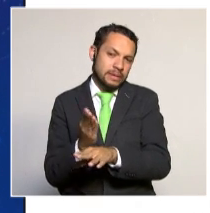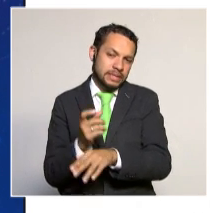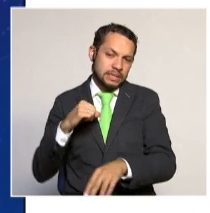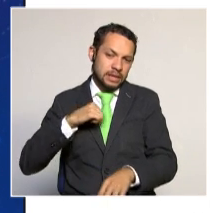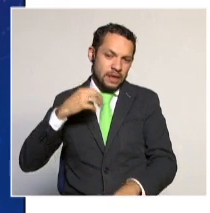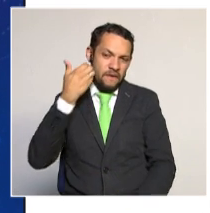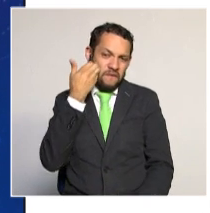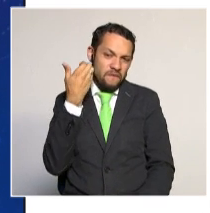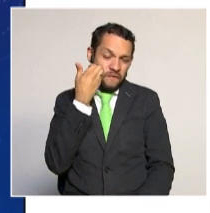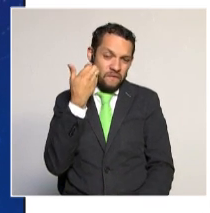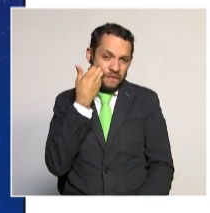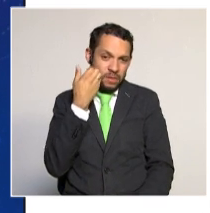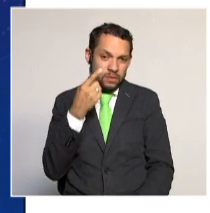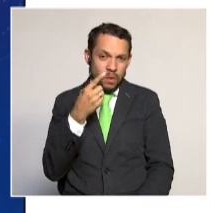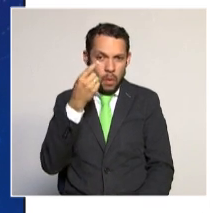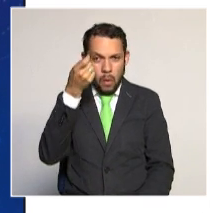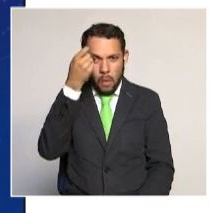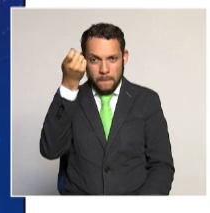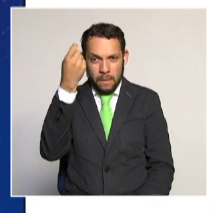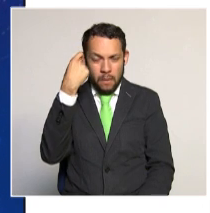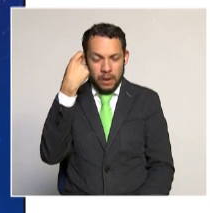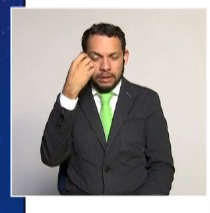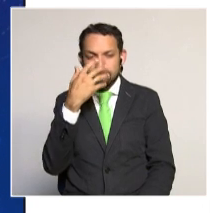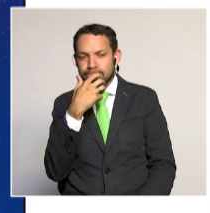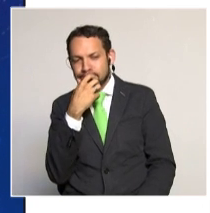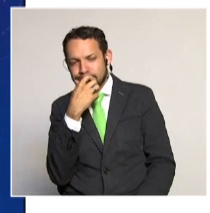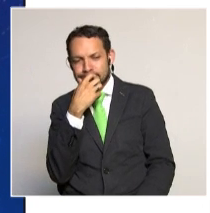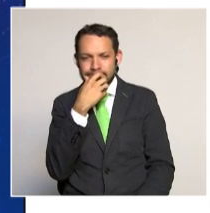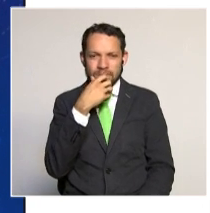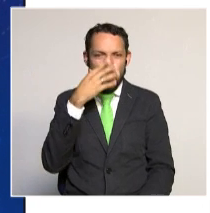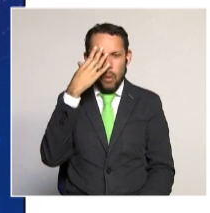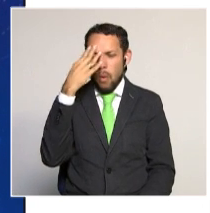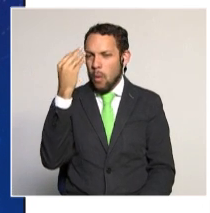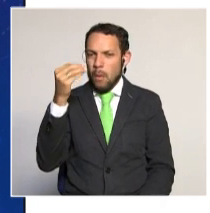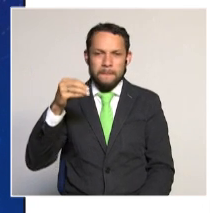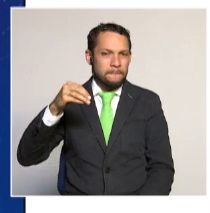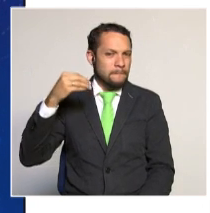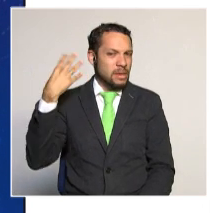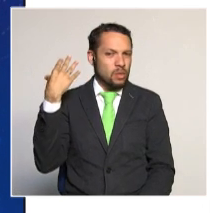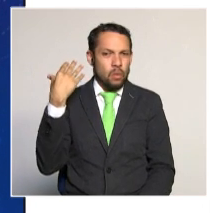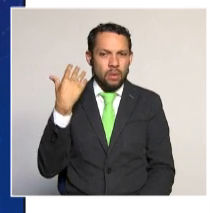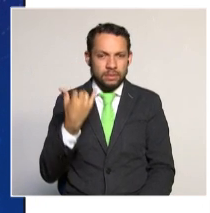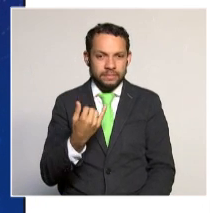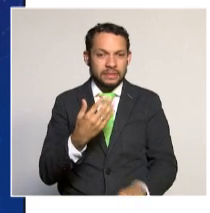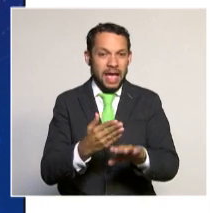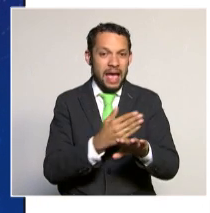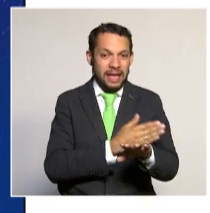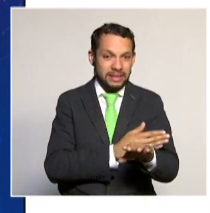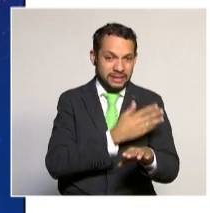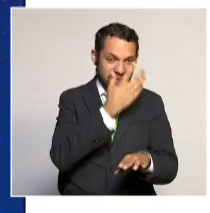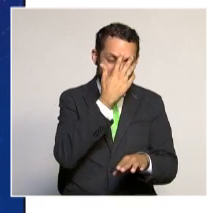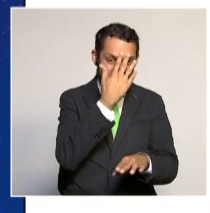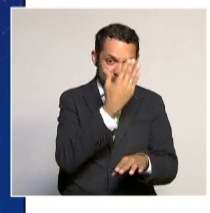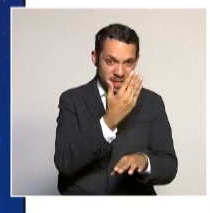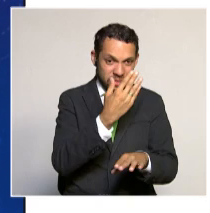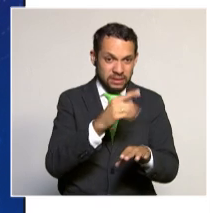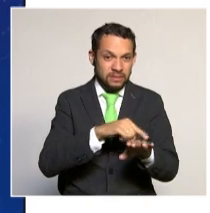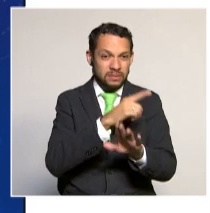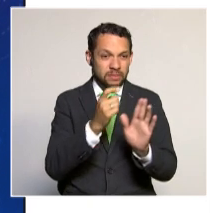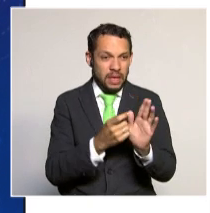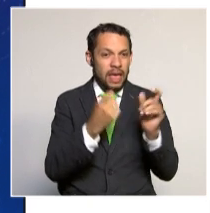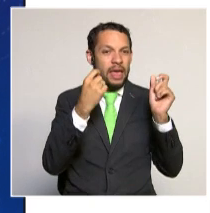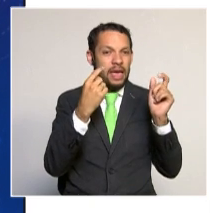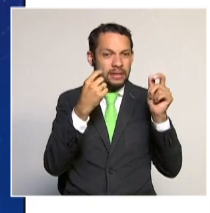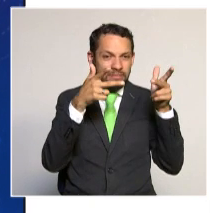hay menos actividad de esa región del cerebro. La región frontal la utilizamos mucho para hacer análisis, reflexionar sobre lo que entendemos,